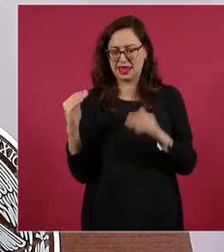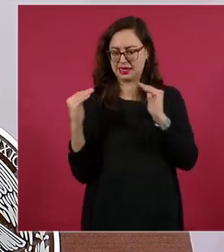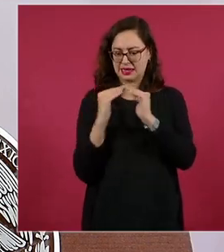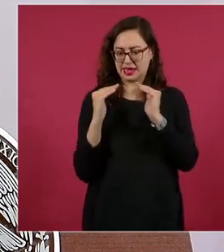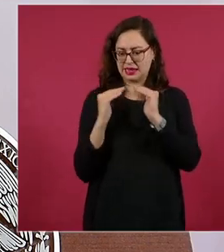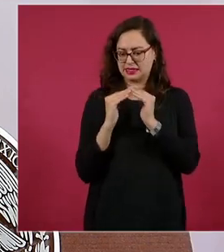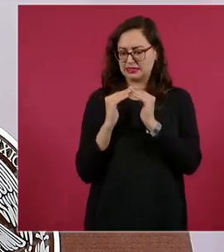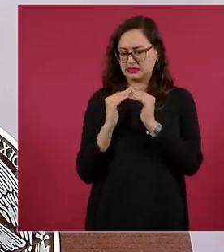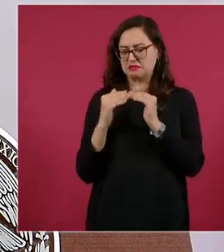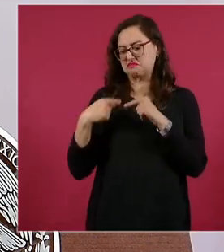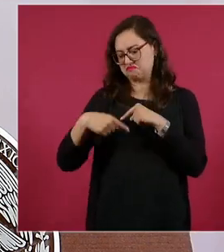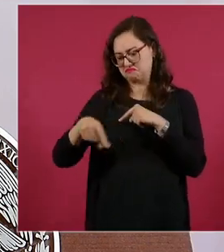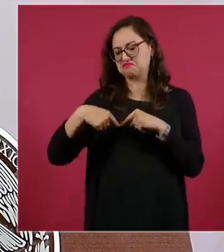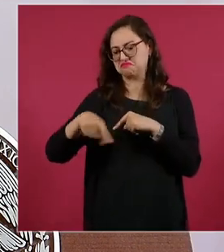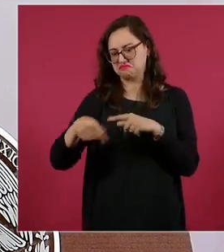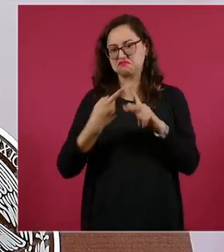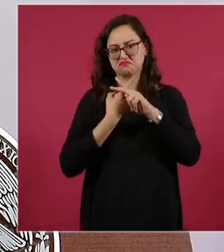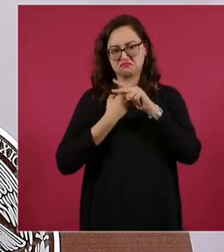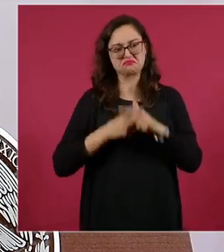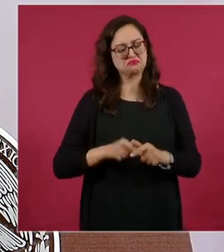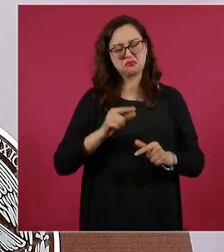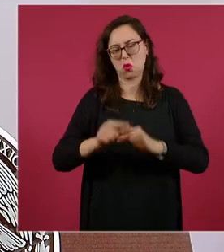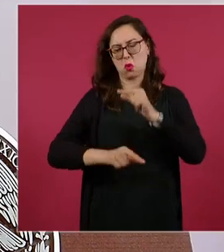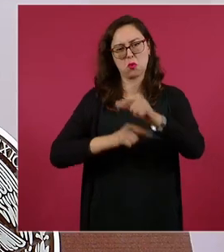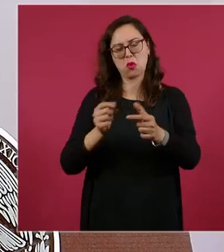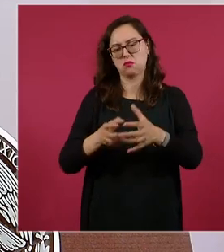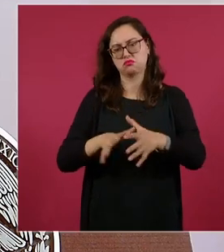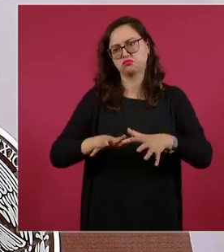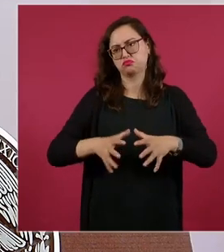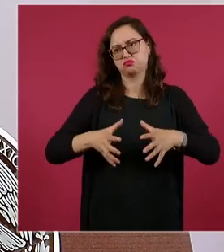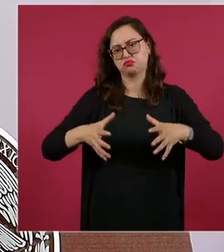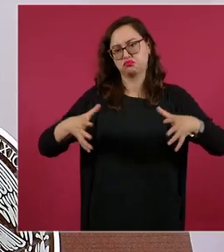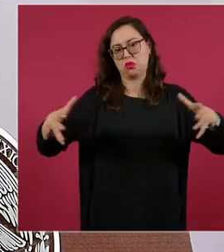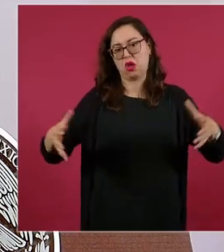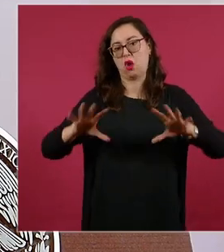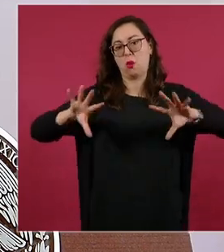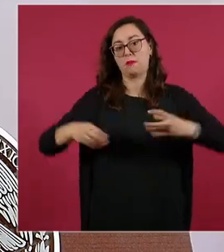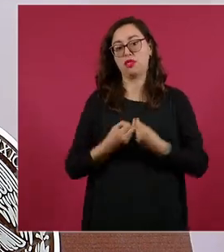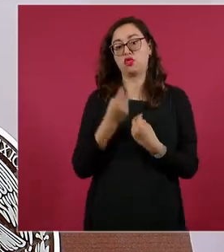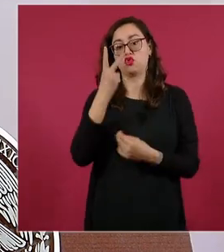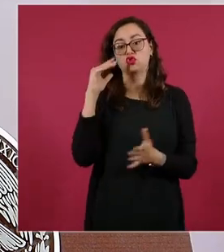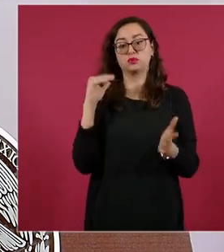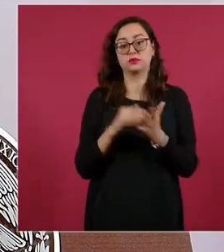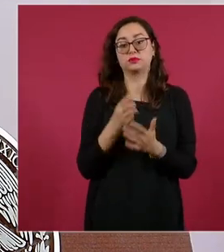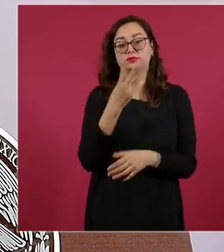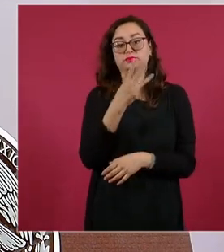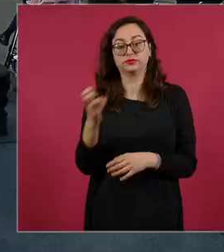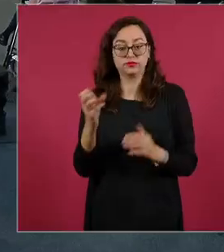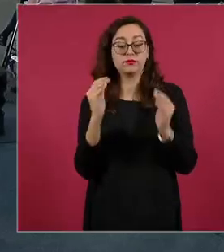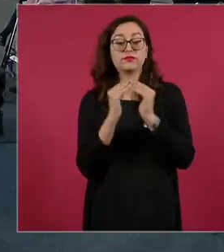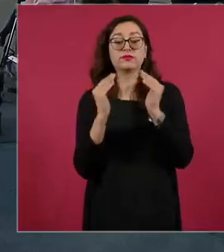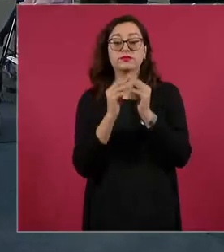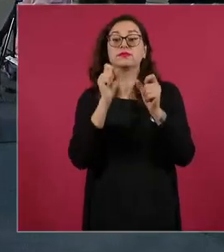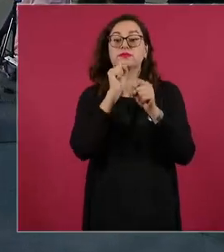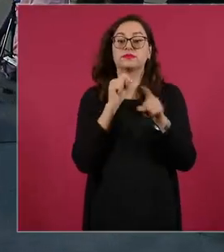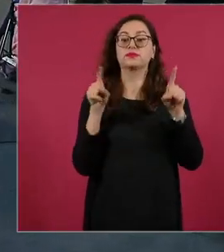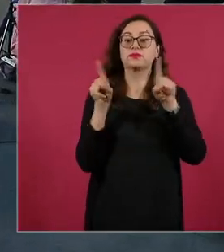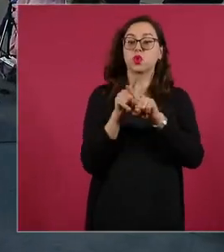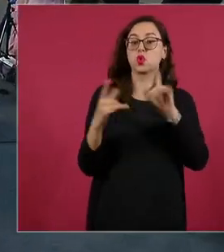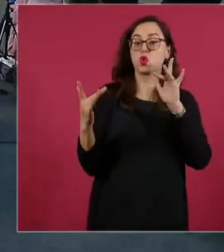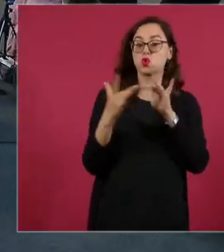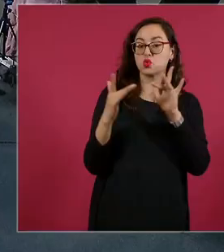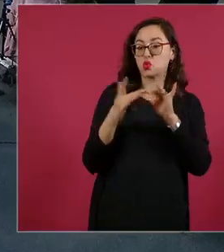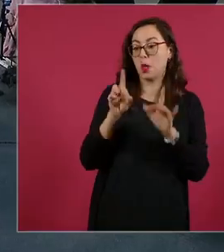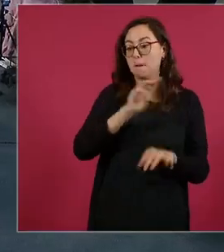en estos meses y se seguirá avanzando hasta concluir las dos mil trescientas viviendas se está buscando también la interconexión hacia